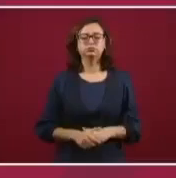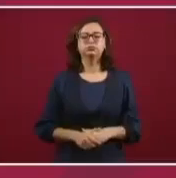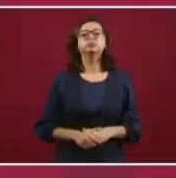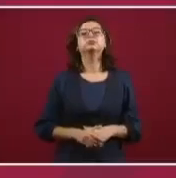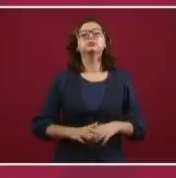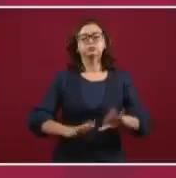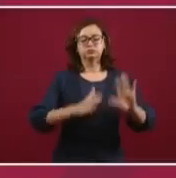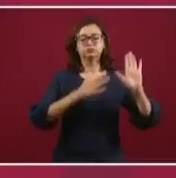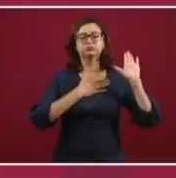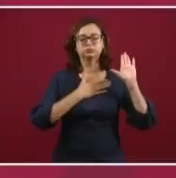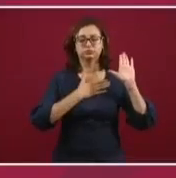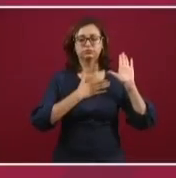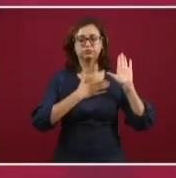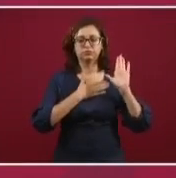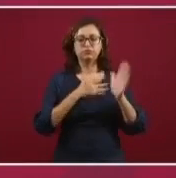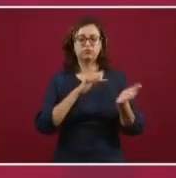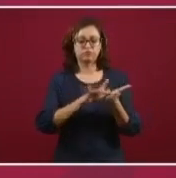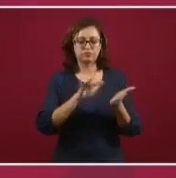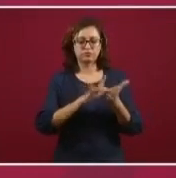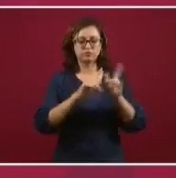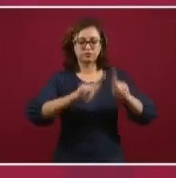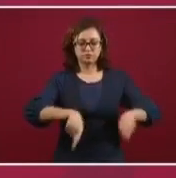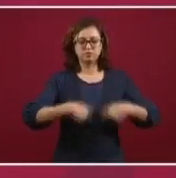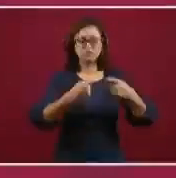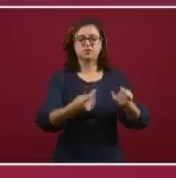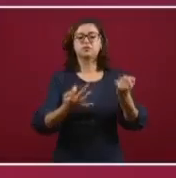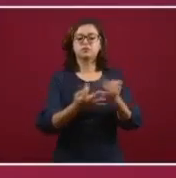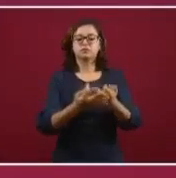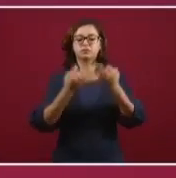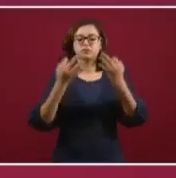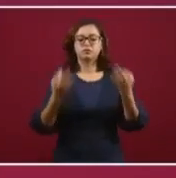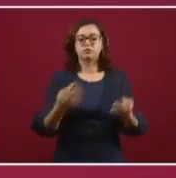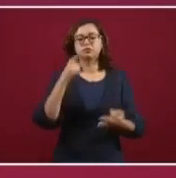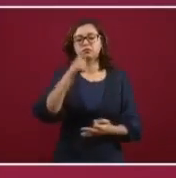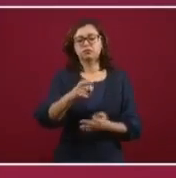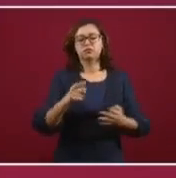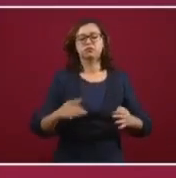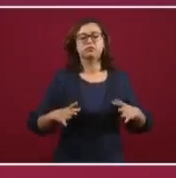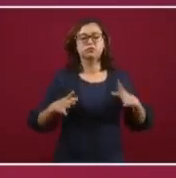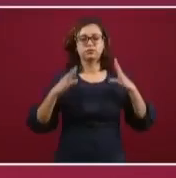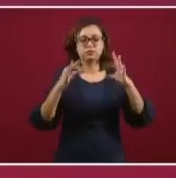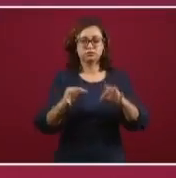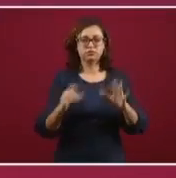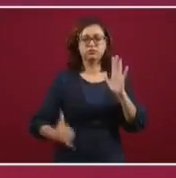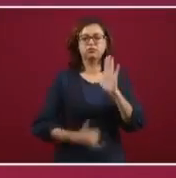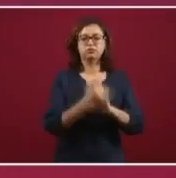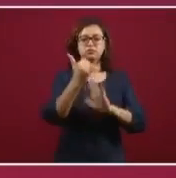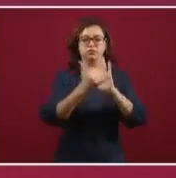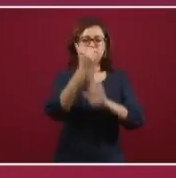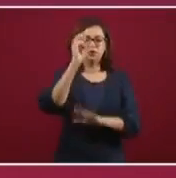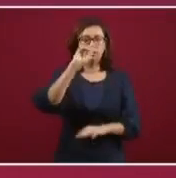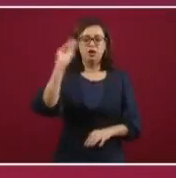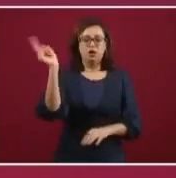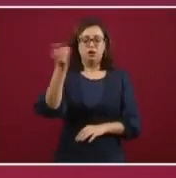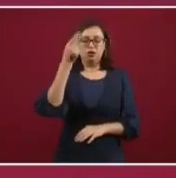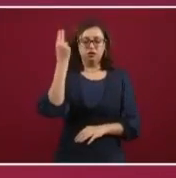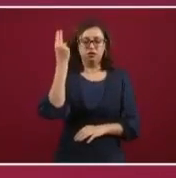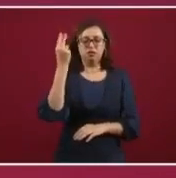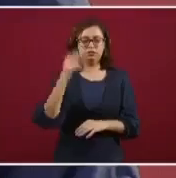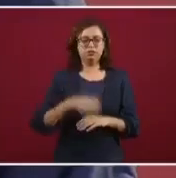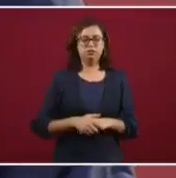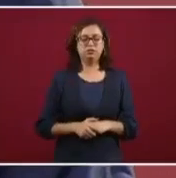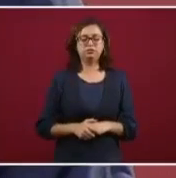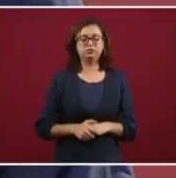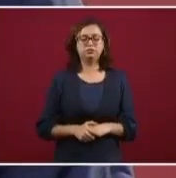Hicimos el compromiso de entregarle un terreno, en efecto, para crear una universidad. voy